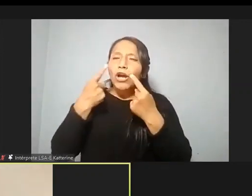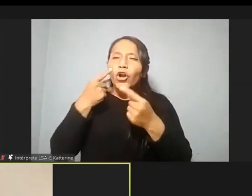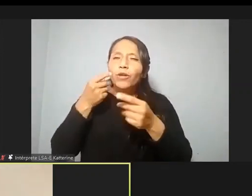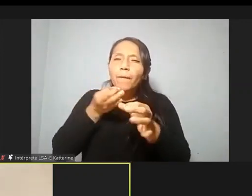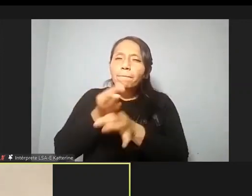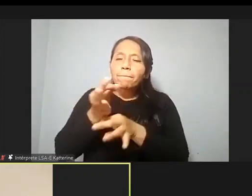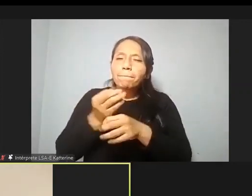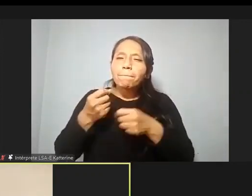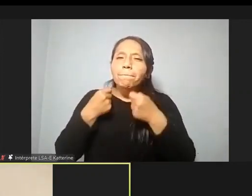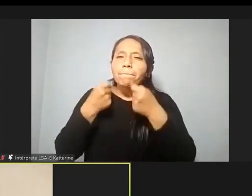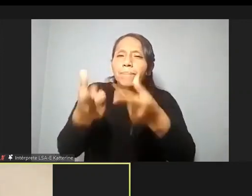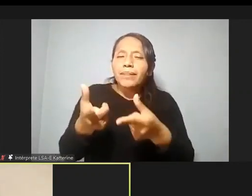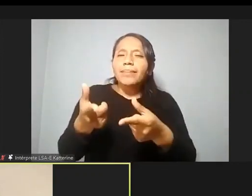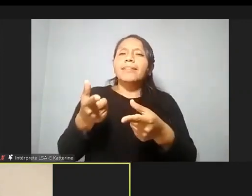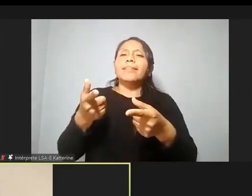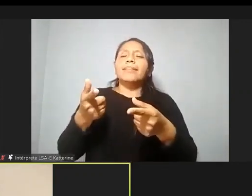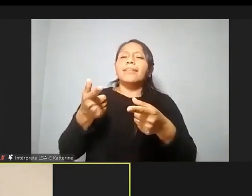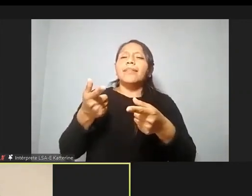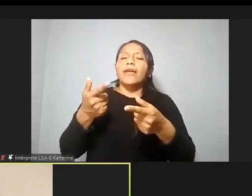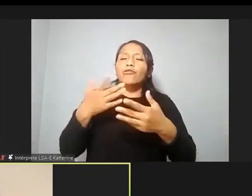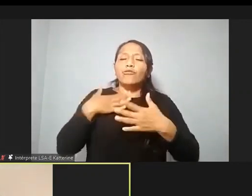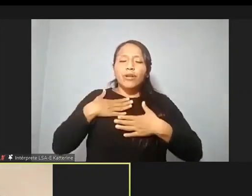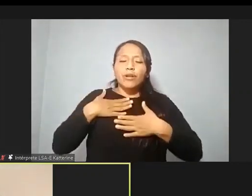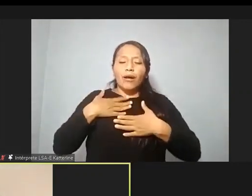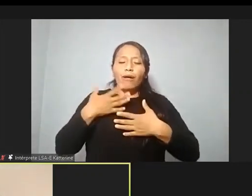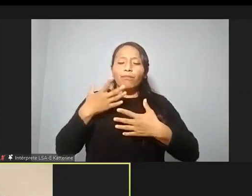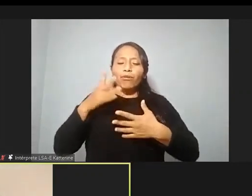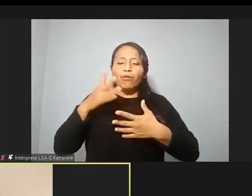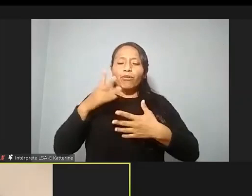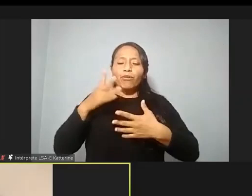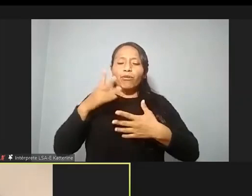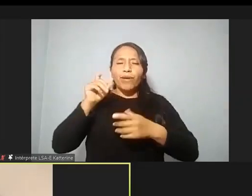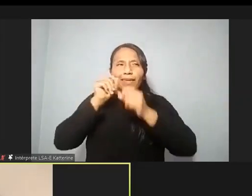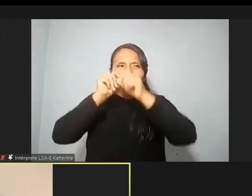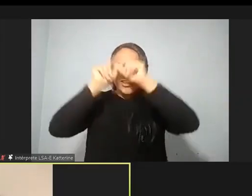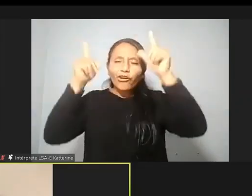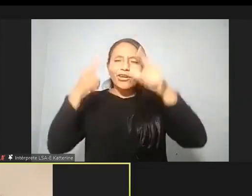incide en esa transmisión nuestra propia concepción e ideología.